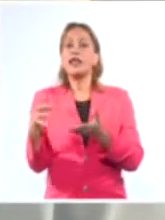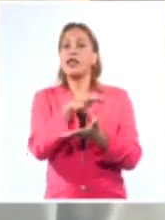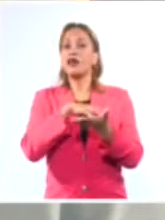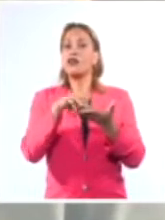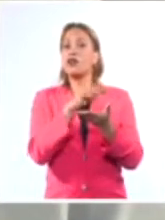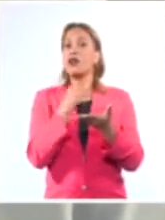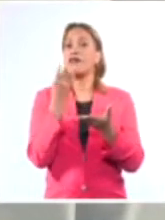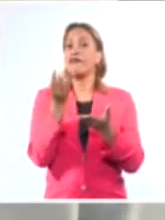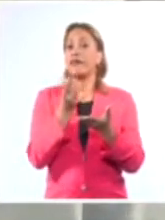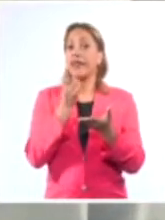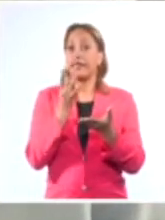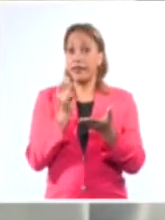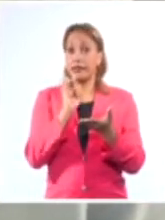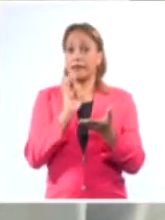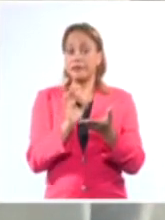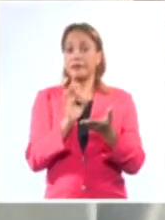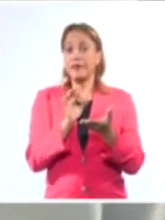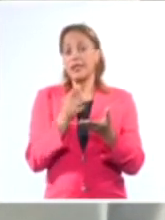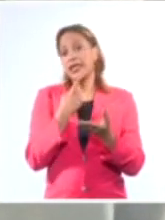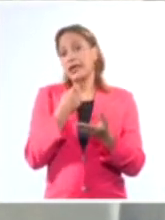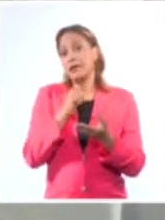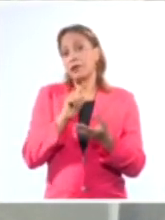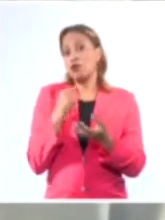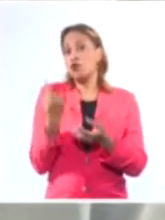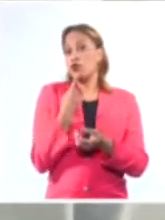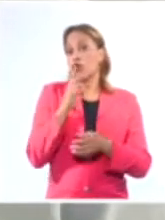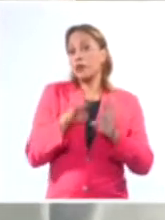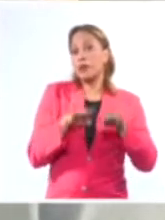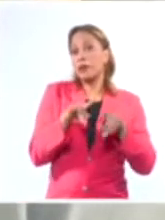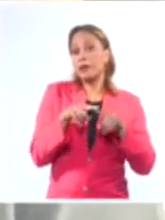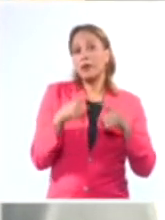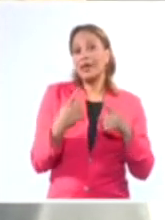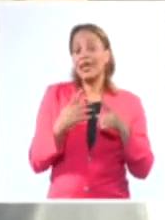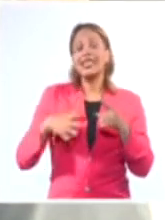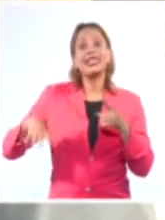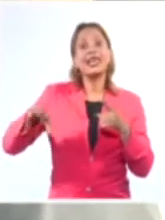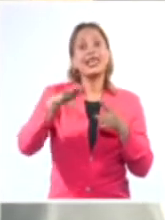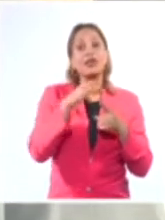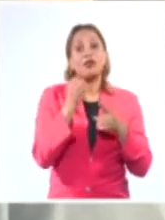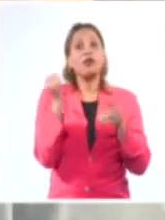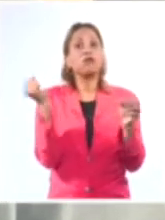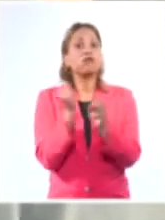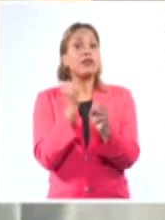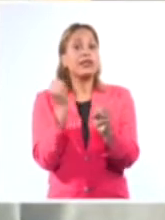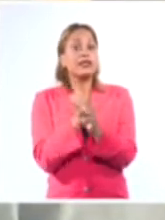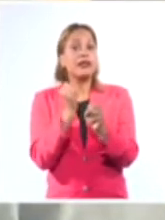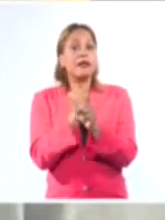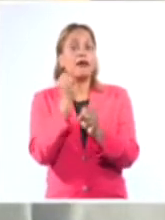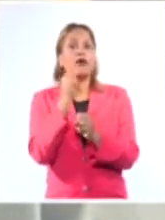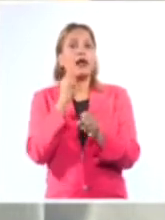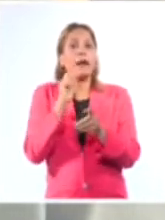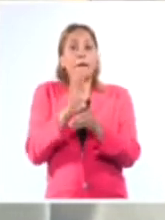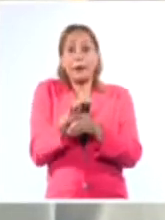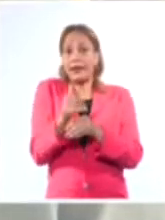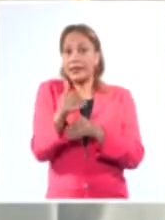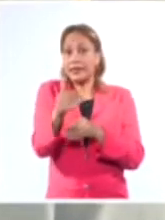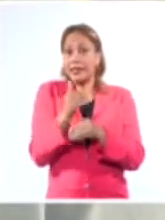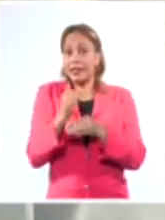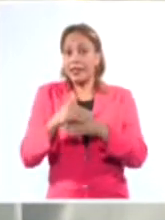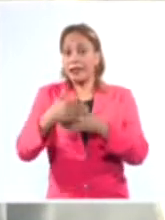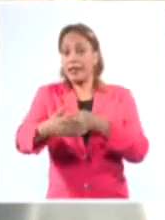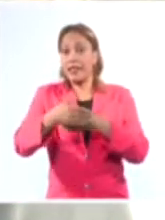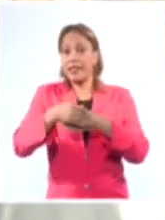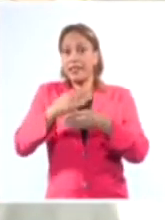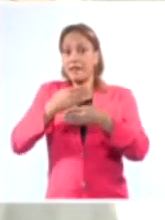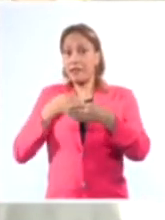verde, porque nosotros aquí dependemos de toda la logística que a partir de esta frontera en la que